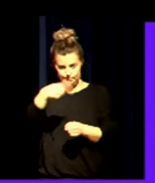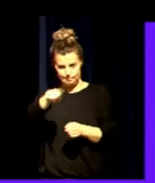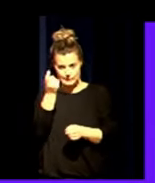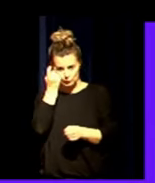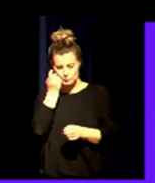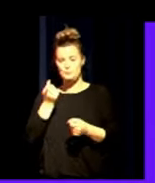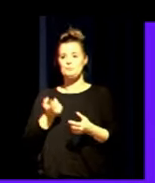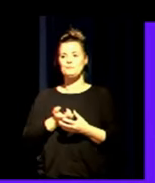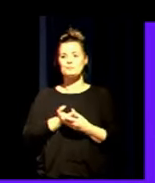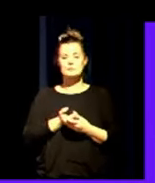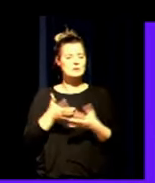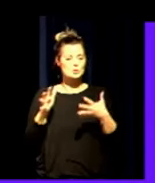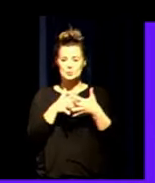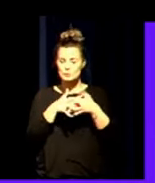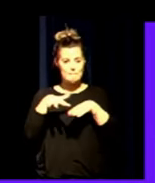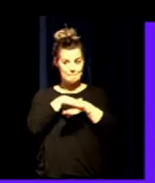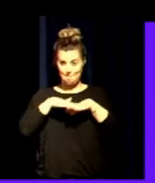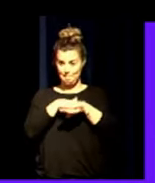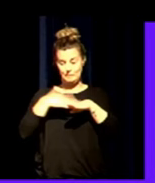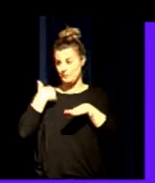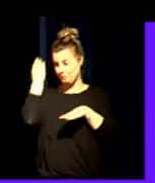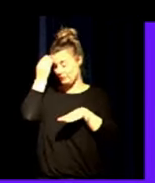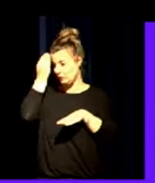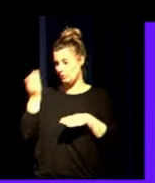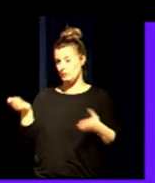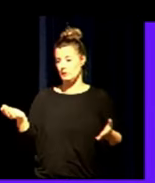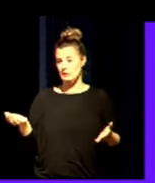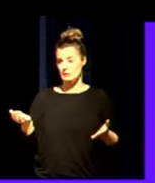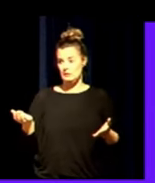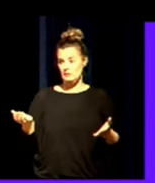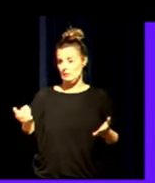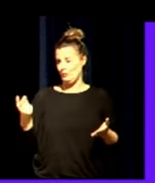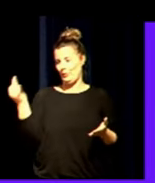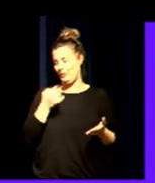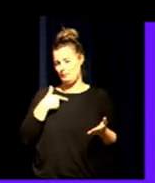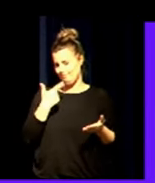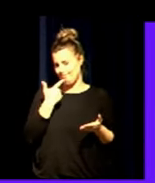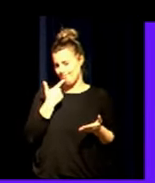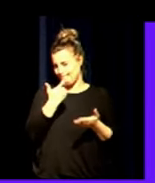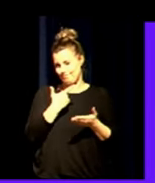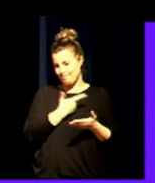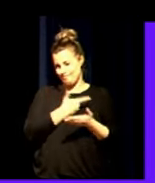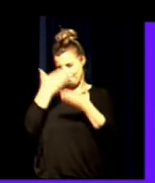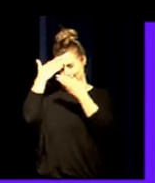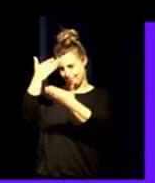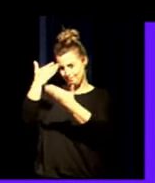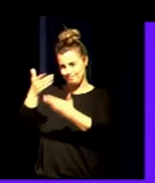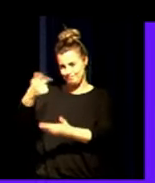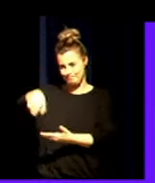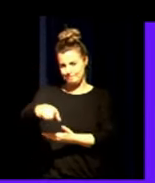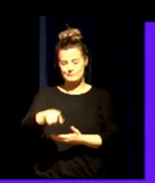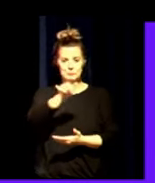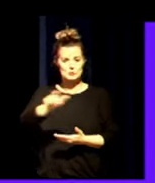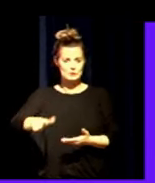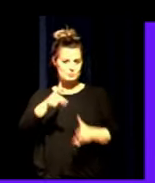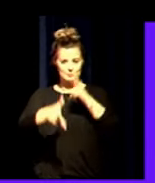principales, la estructura básica, yo creo que aquí tenemos, os tenemos que felicitar a las personas del País Vasco